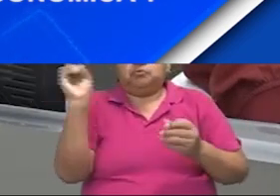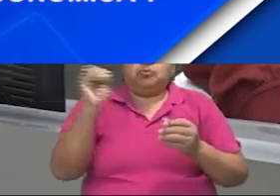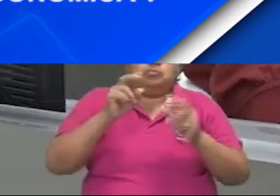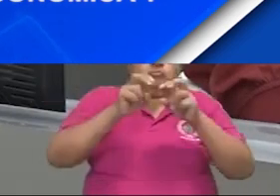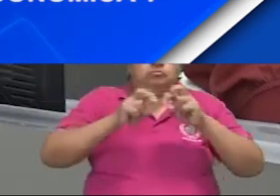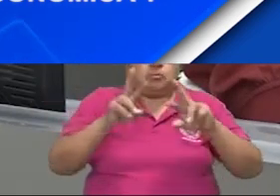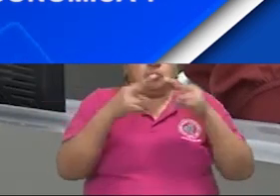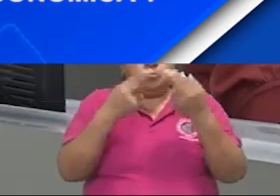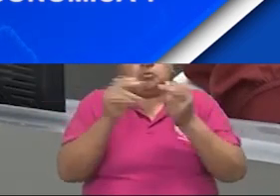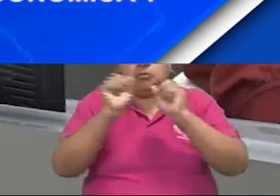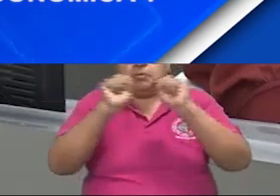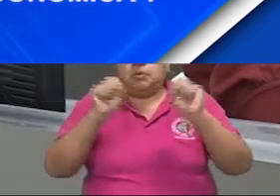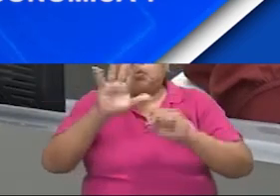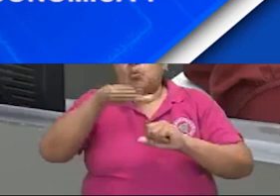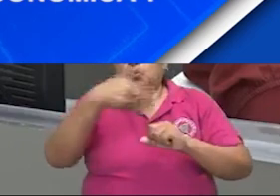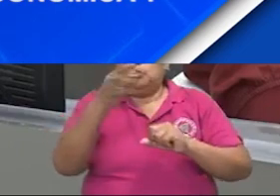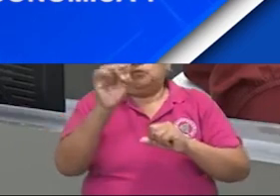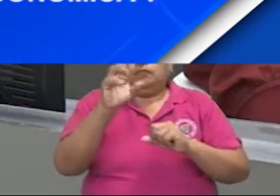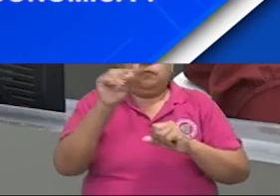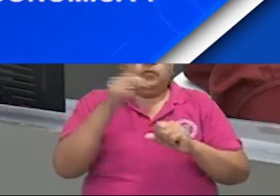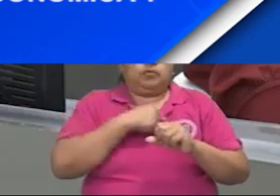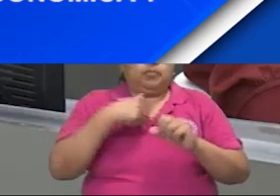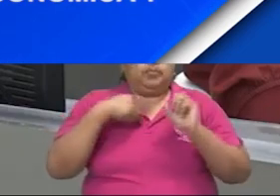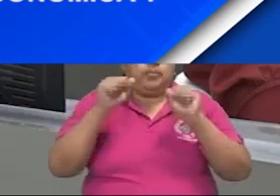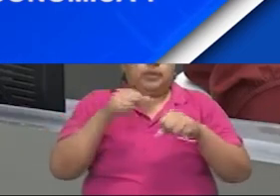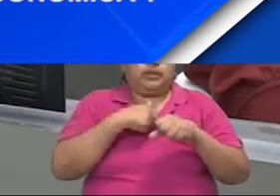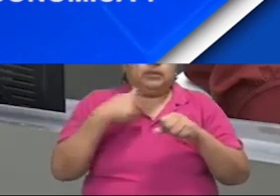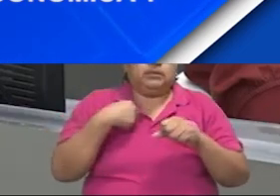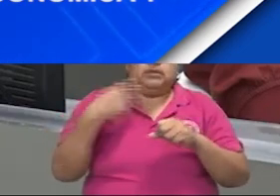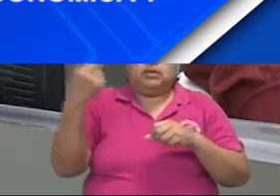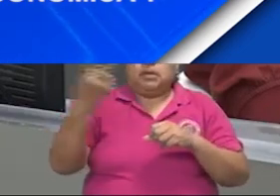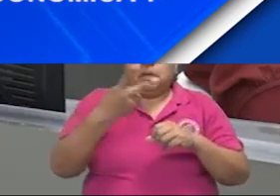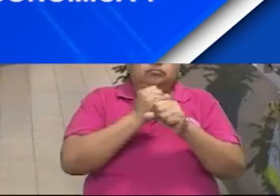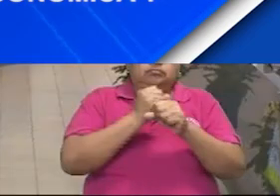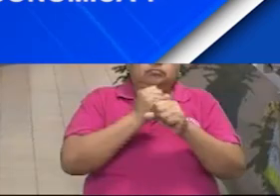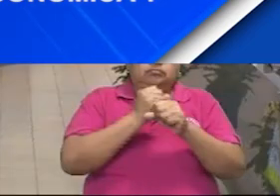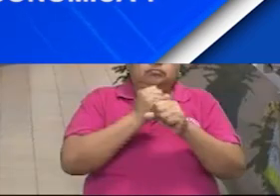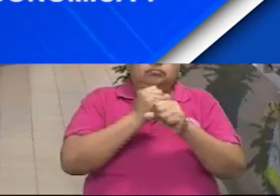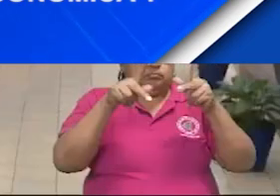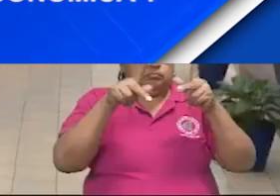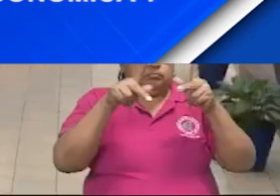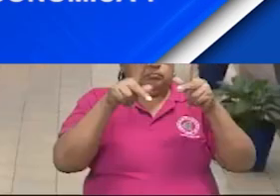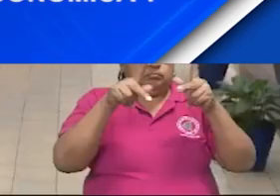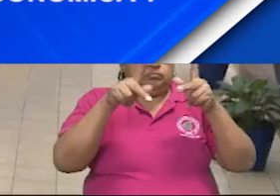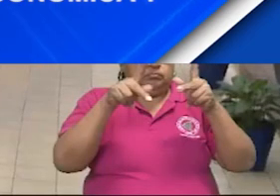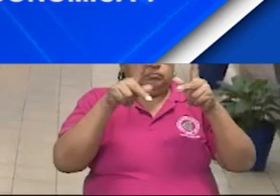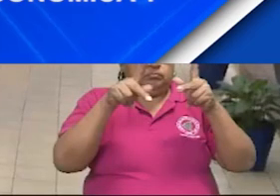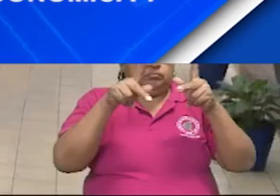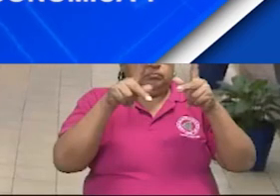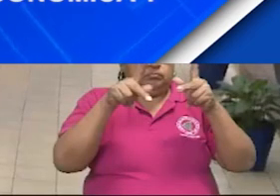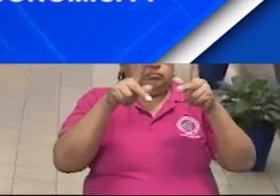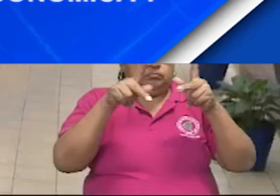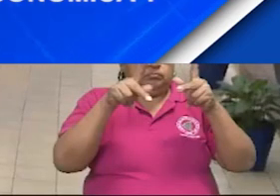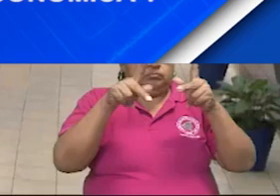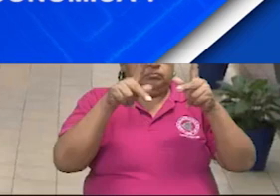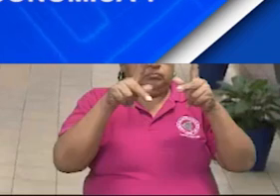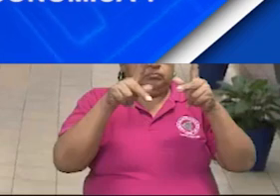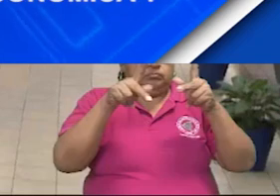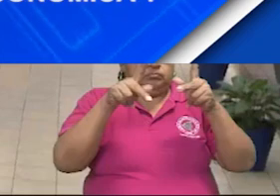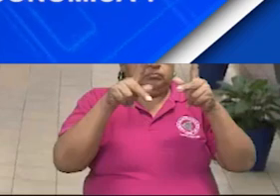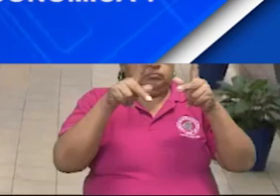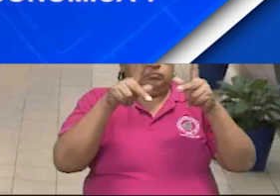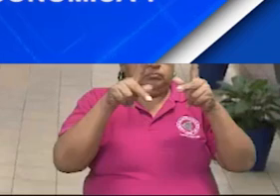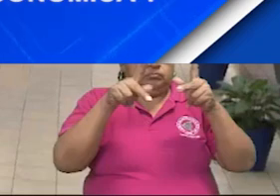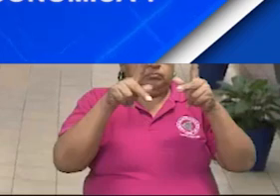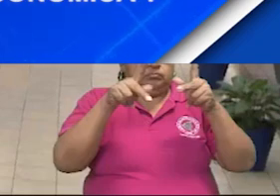conferencias y otros foros que se realicen en los estados de las partes. El acuerdo de cooperación económica establece una línea